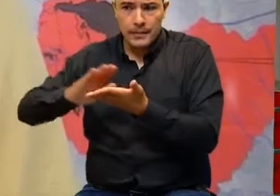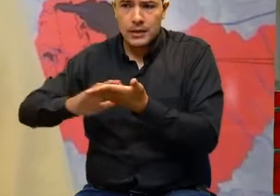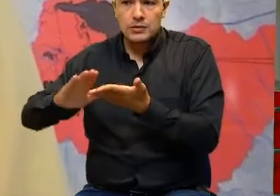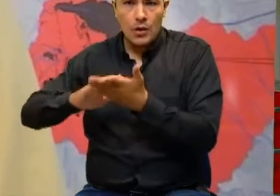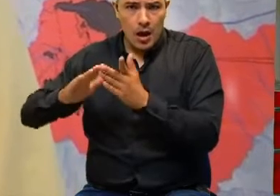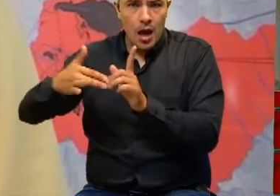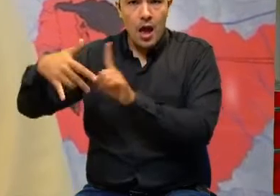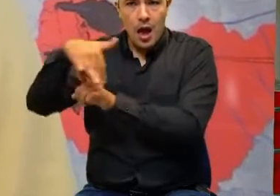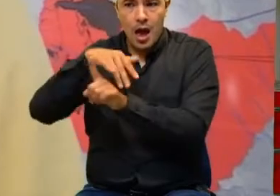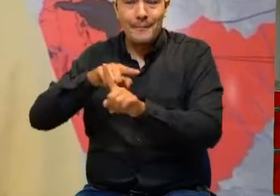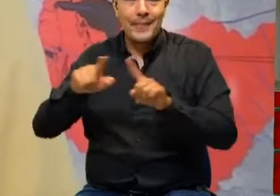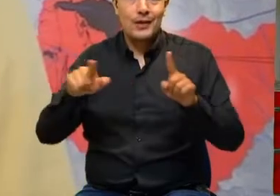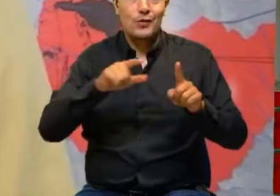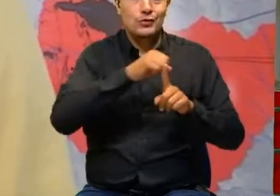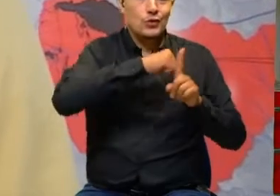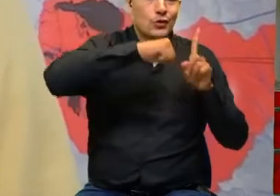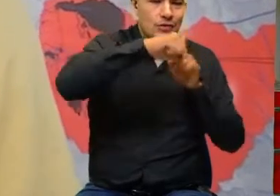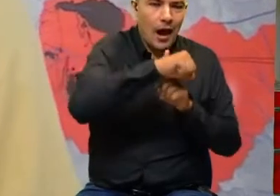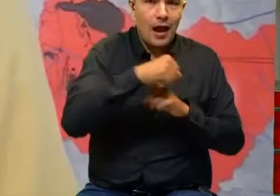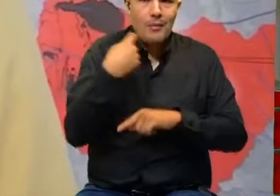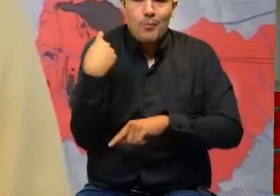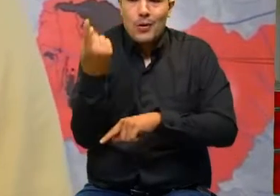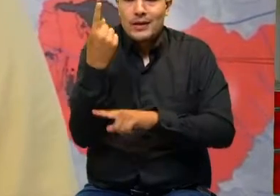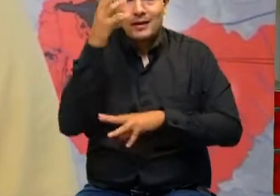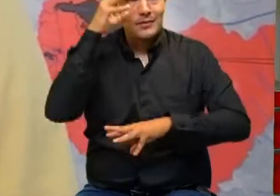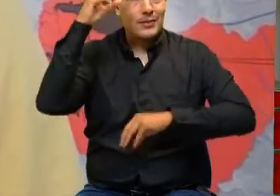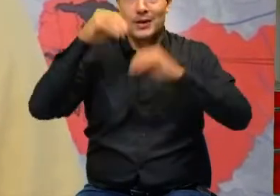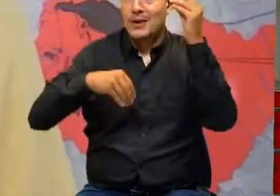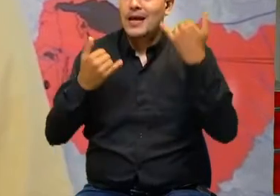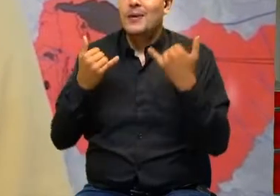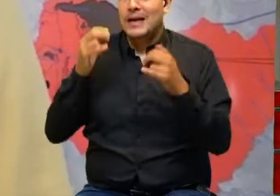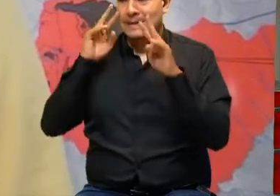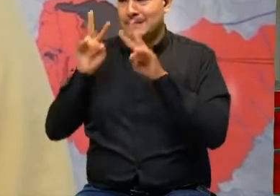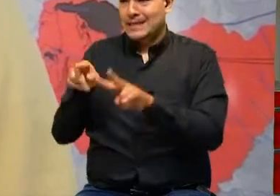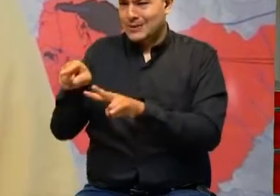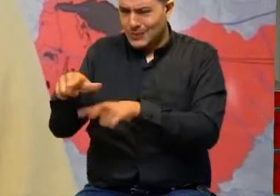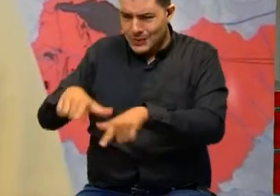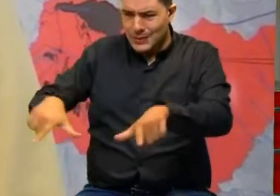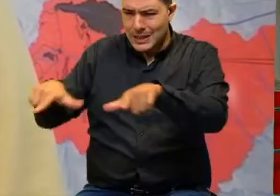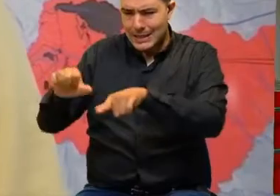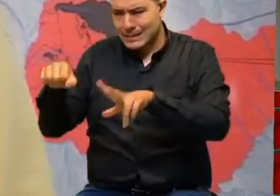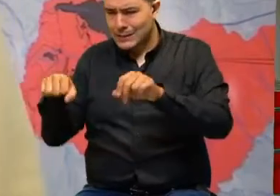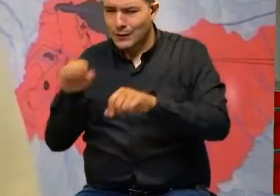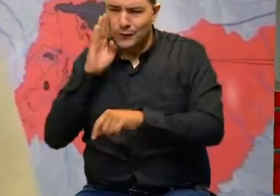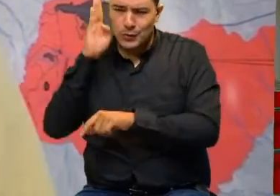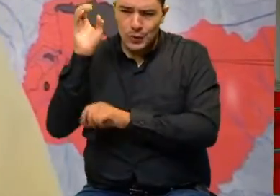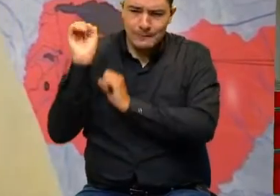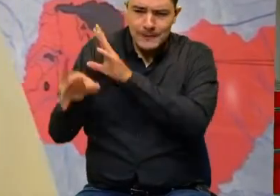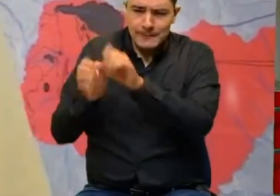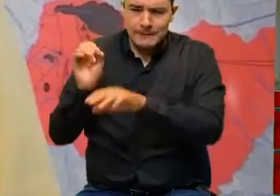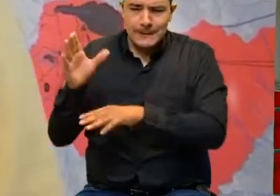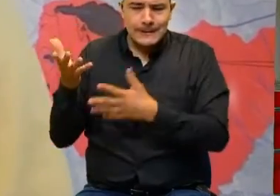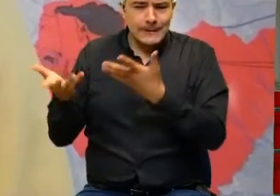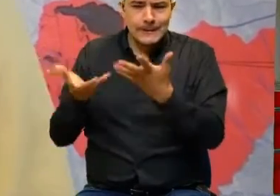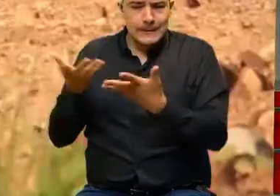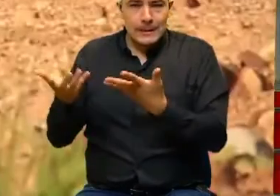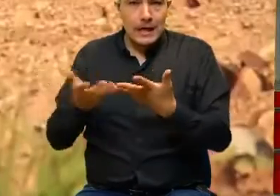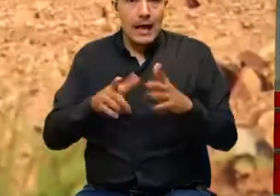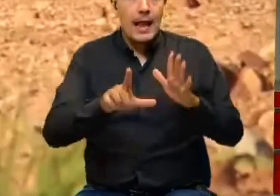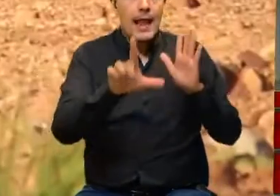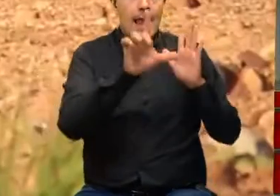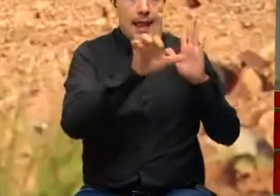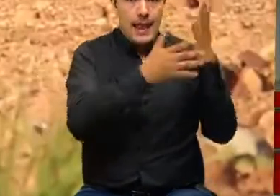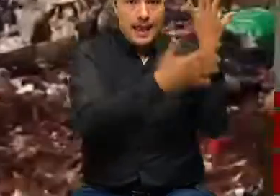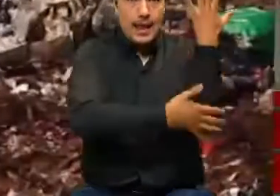oposición social y política, y hoy es prácticamente, lo vemos con una incertidumbre muy grande que se pueda desarrollar este proyecto. Lebrija todavía hace